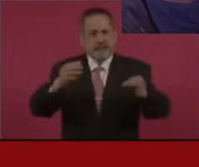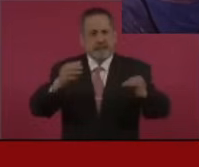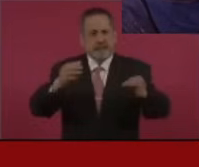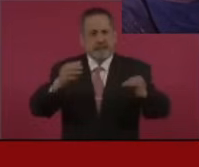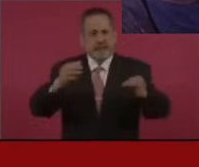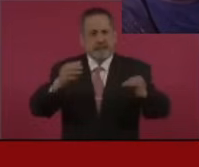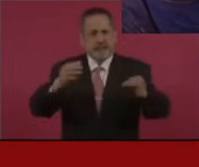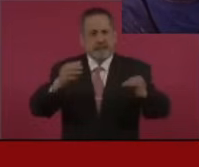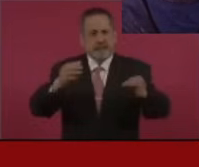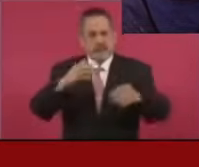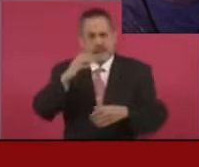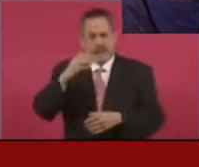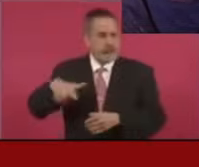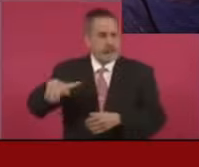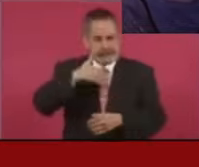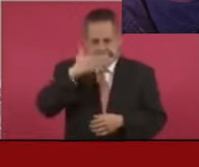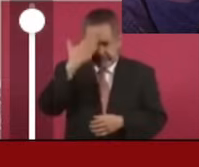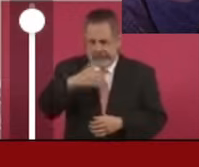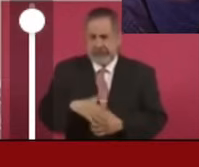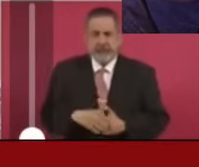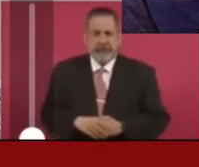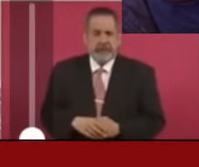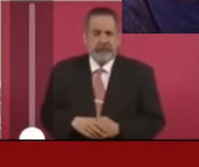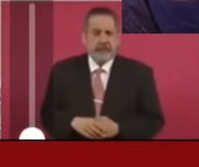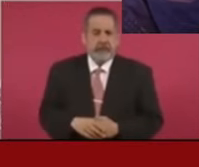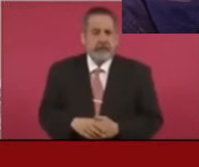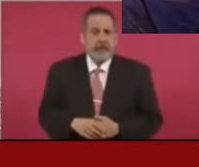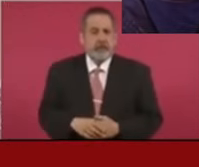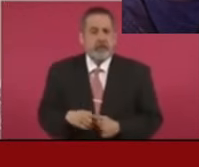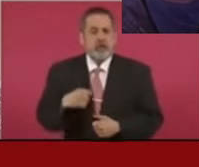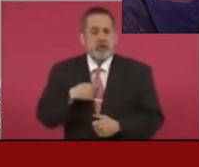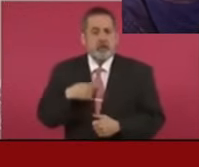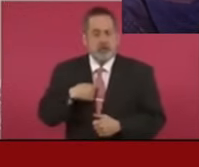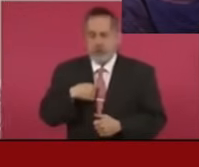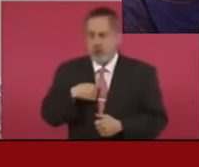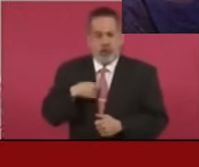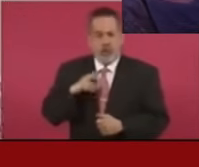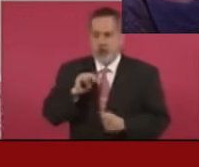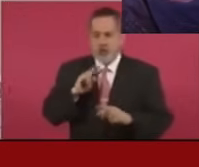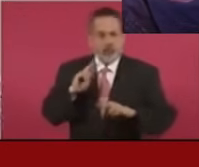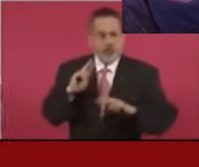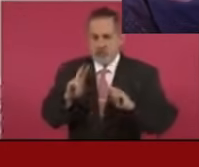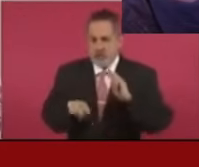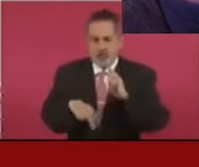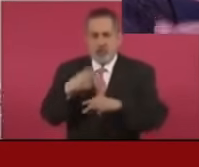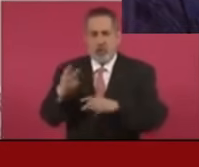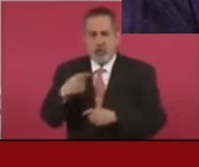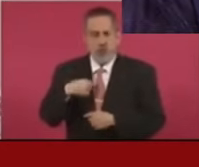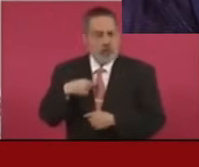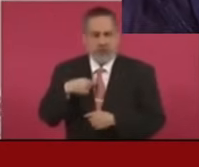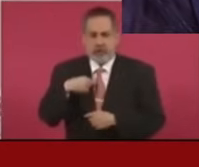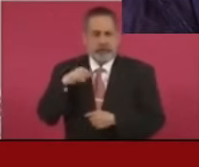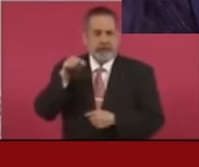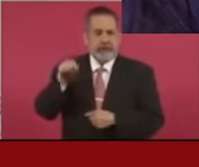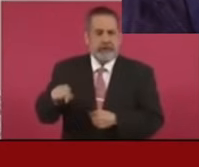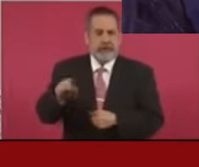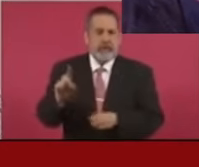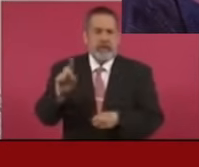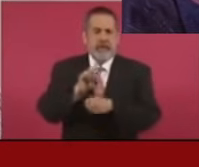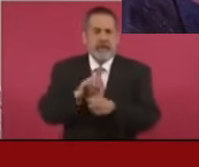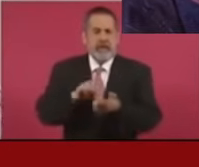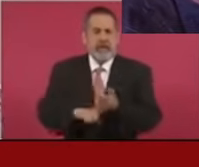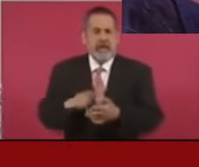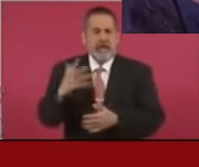por supuesto. Y a toda en esa bandada, a todos esos malandros de la Suprema que están protegiendo sus intereses, pues creo que se les